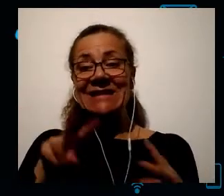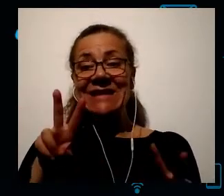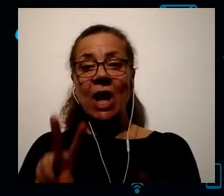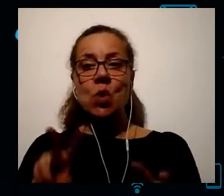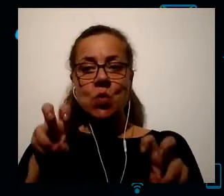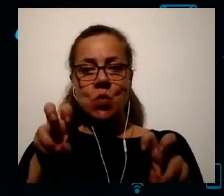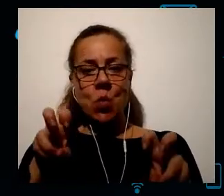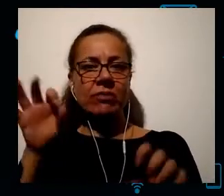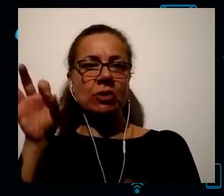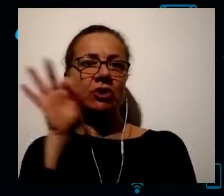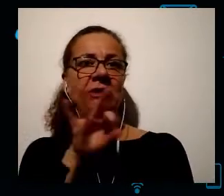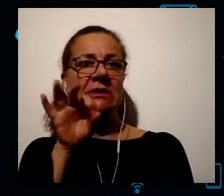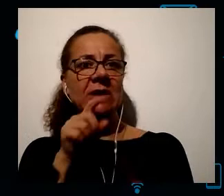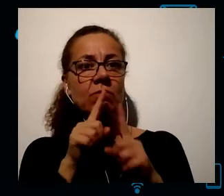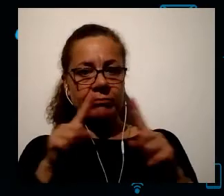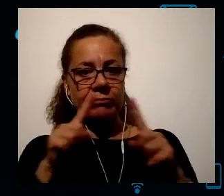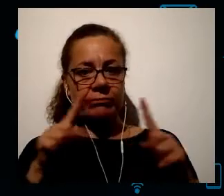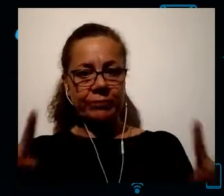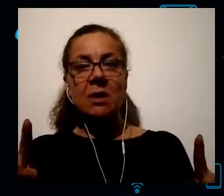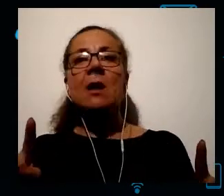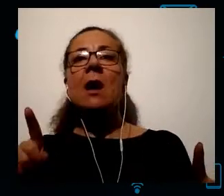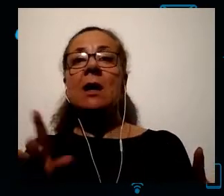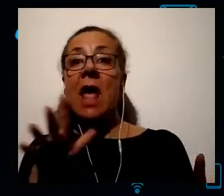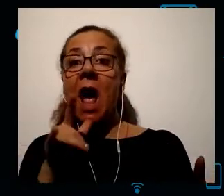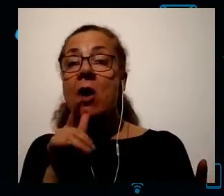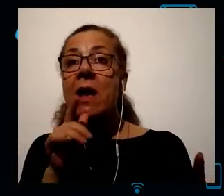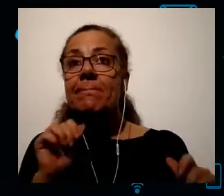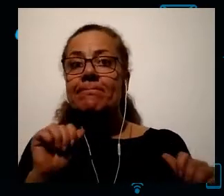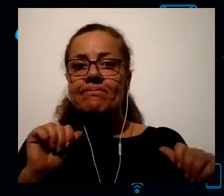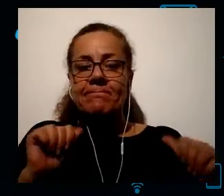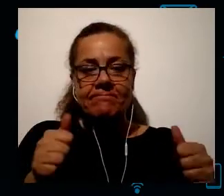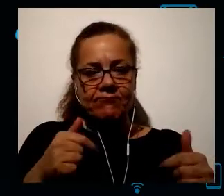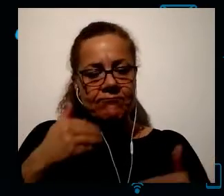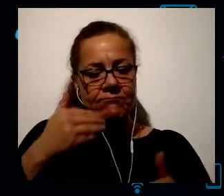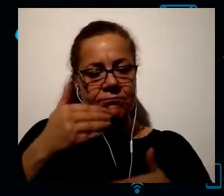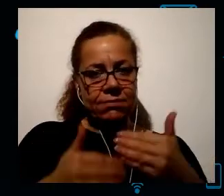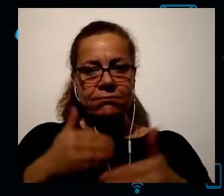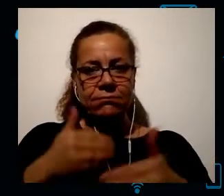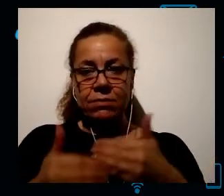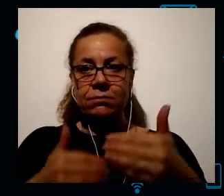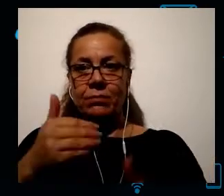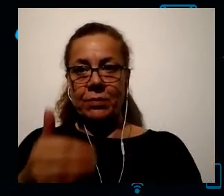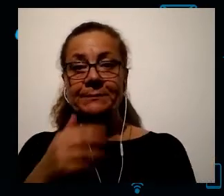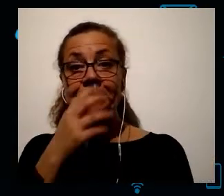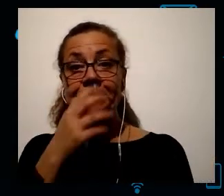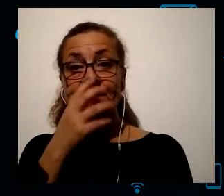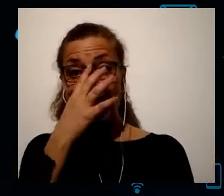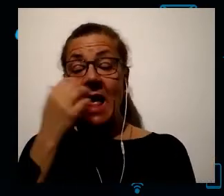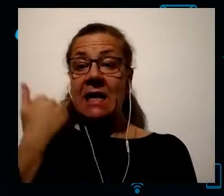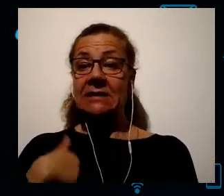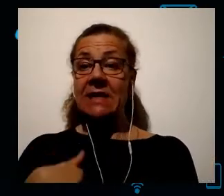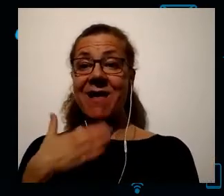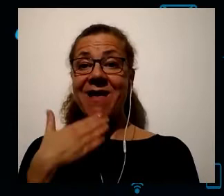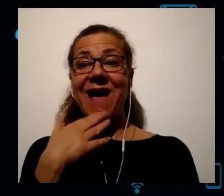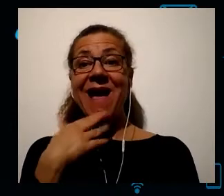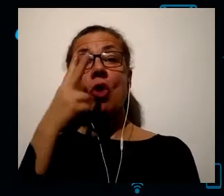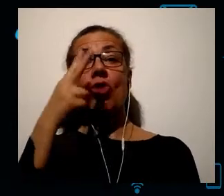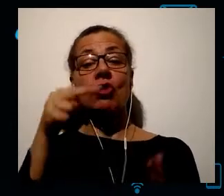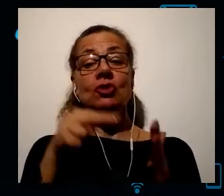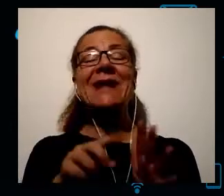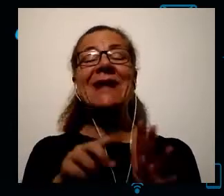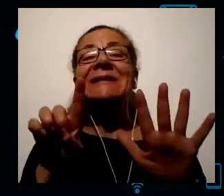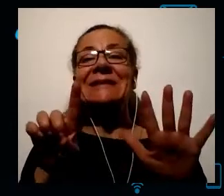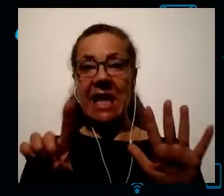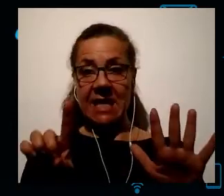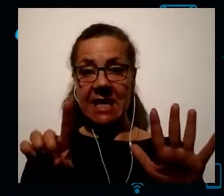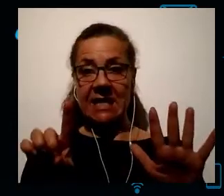este nuevo milenio que estamos que estamos descubriendo no año a año ya en el año 2006 pensando en las